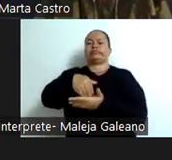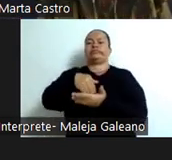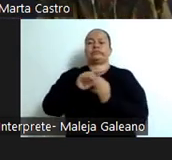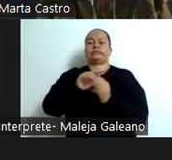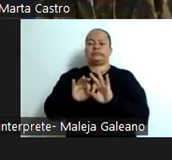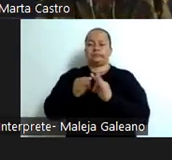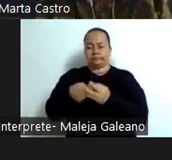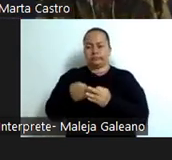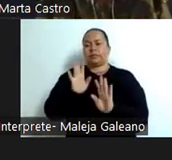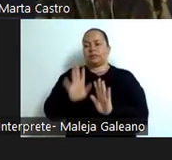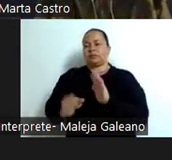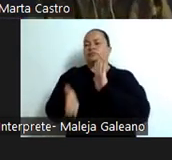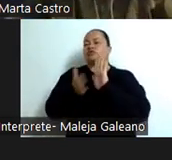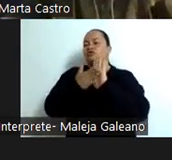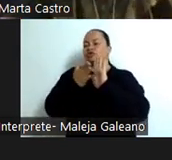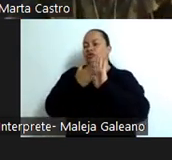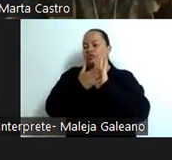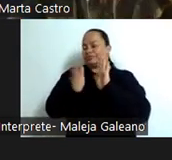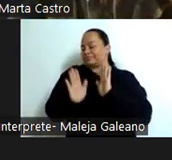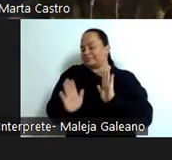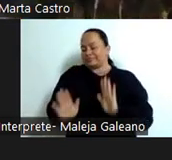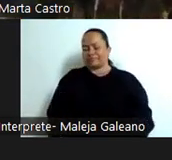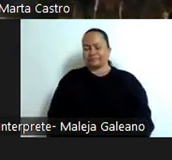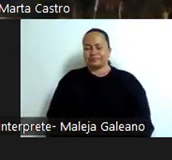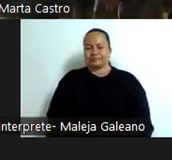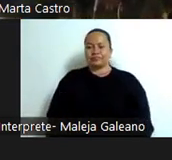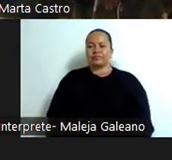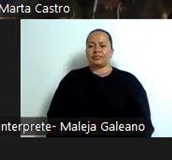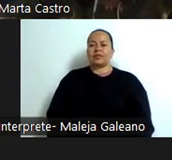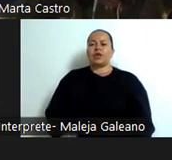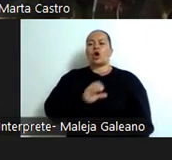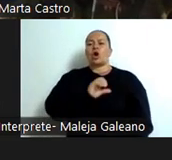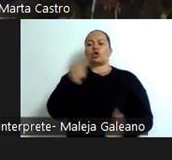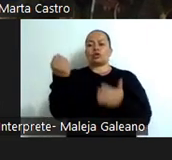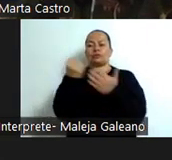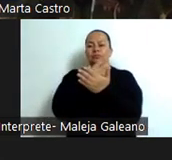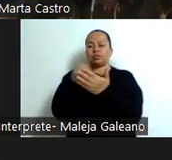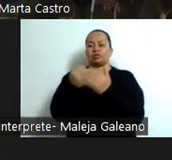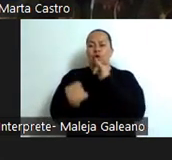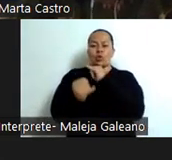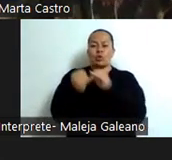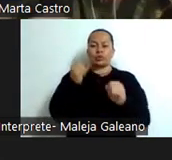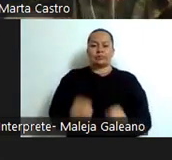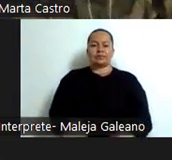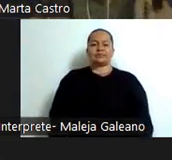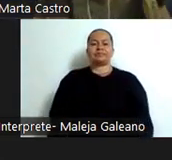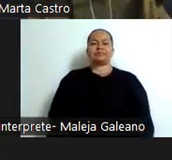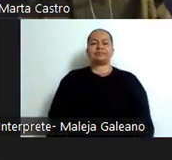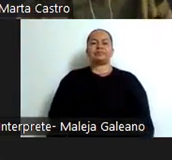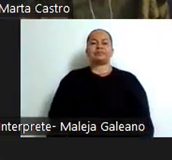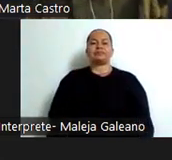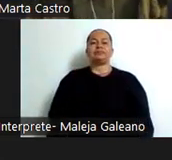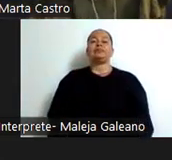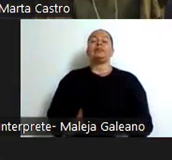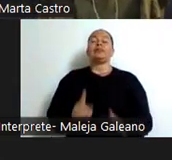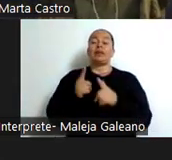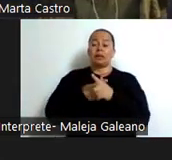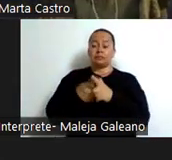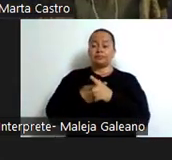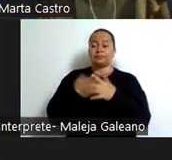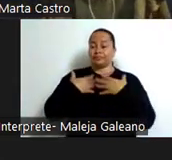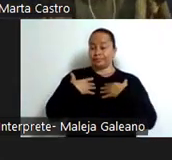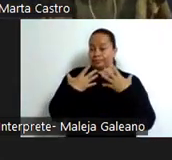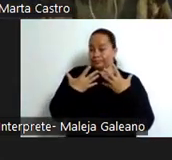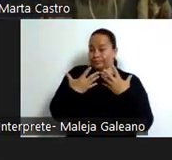sigue dando argumentos cierto eh siguiente y última diapositiva Entonces qué queremos también